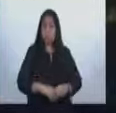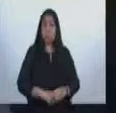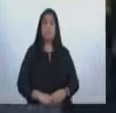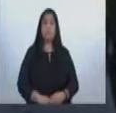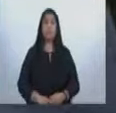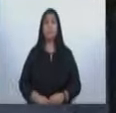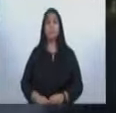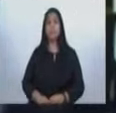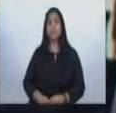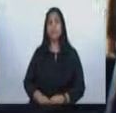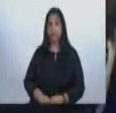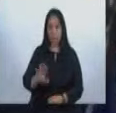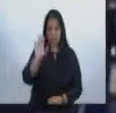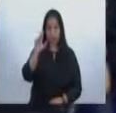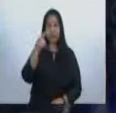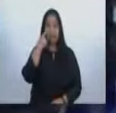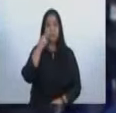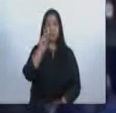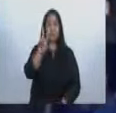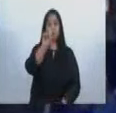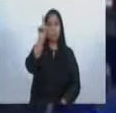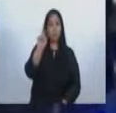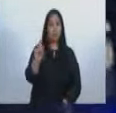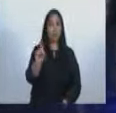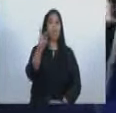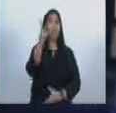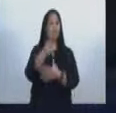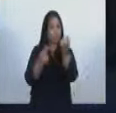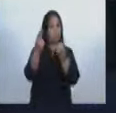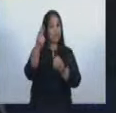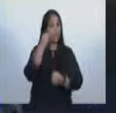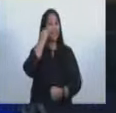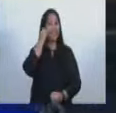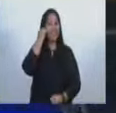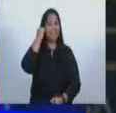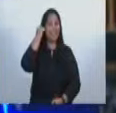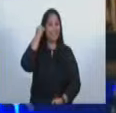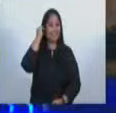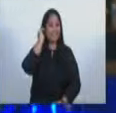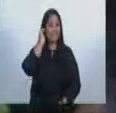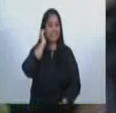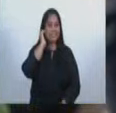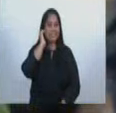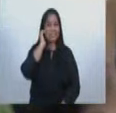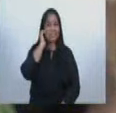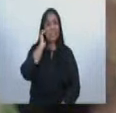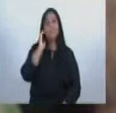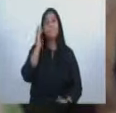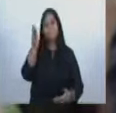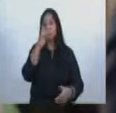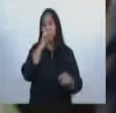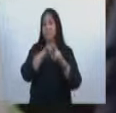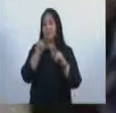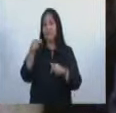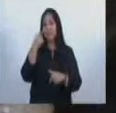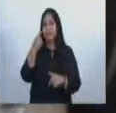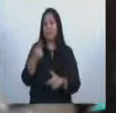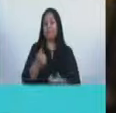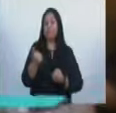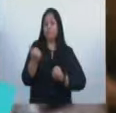eh okay dos preguntas por el precio de una este la primera sobre si incide en el costo de vida de